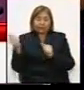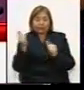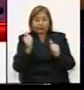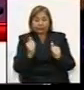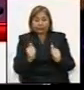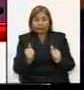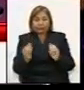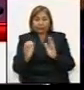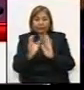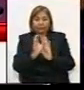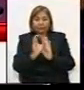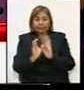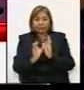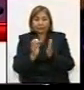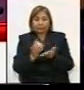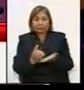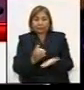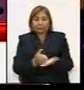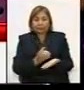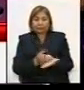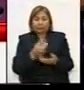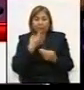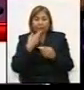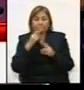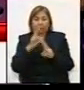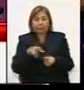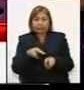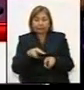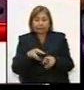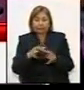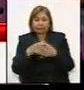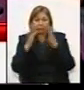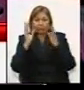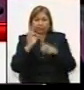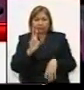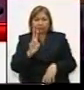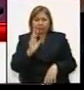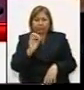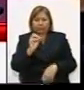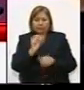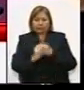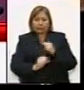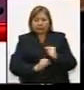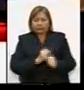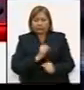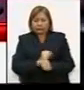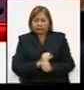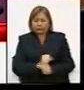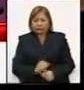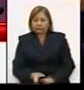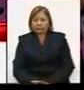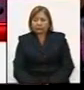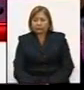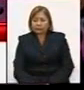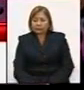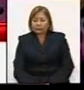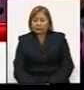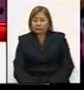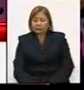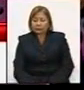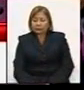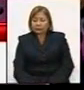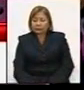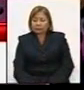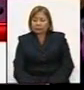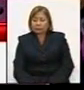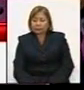una constitución que nos ha dado resultado más de 20 años. Entonces, está